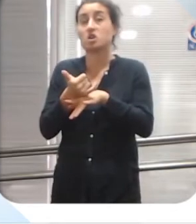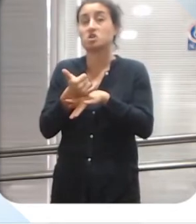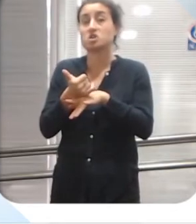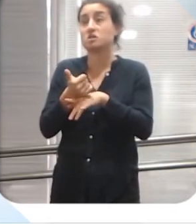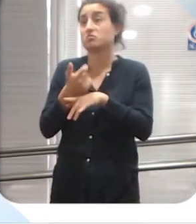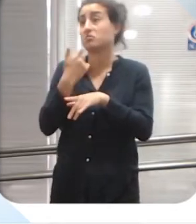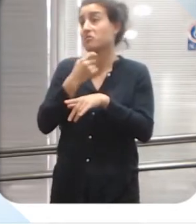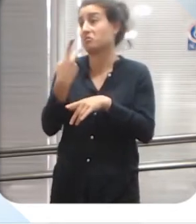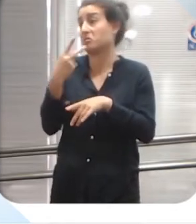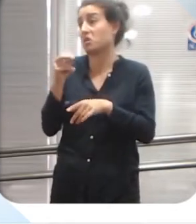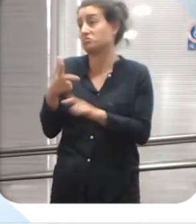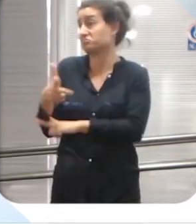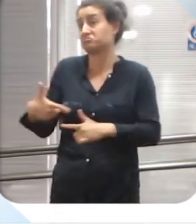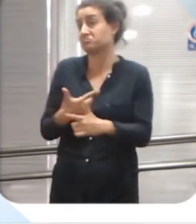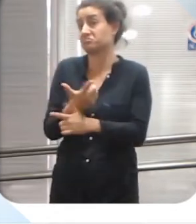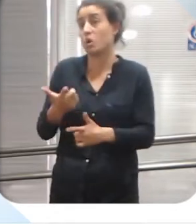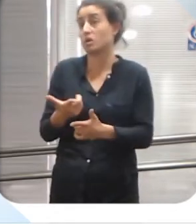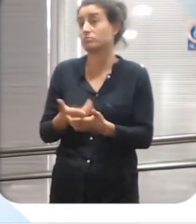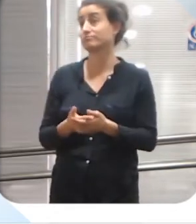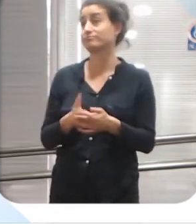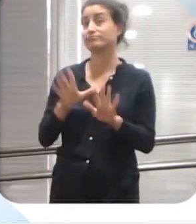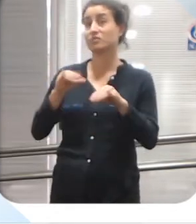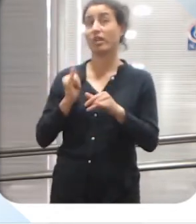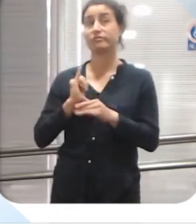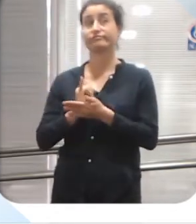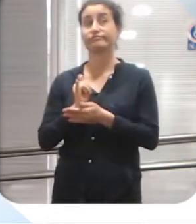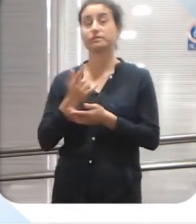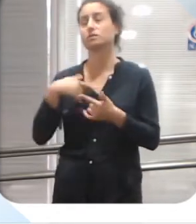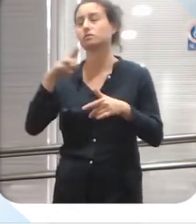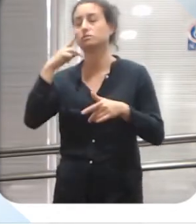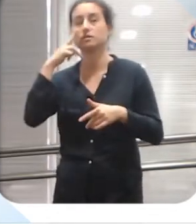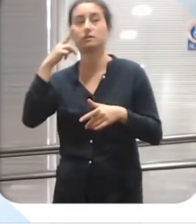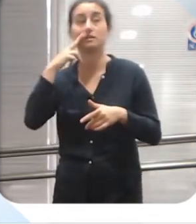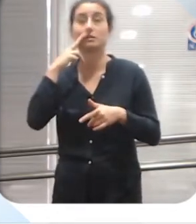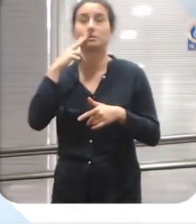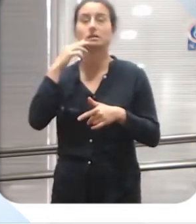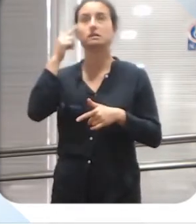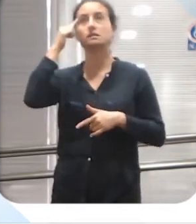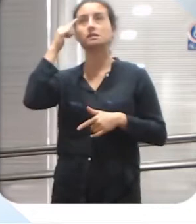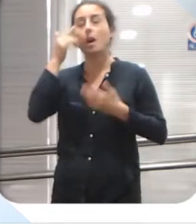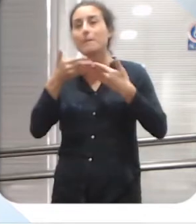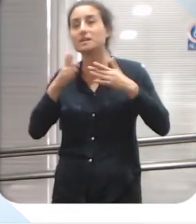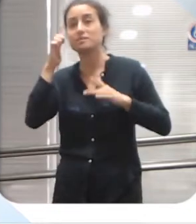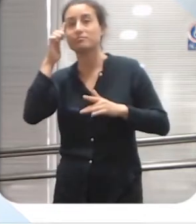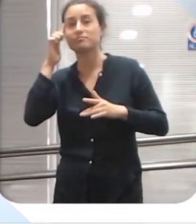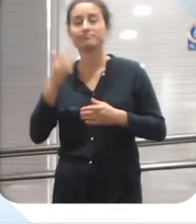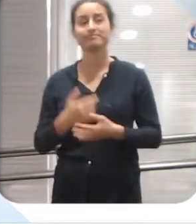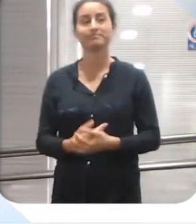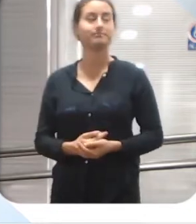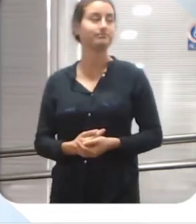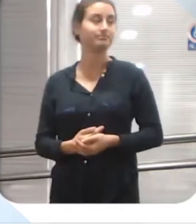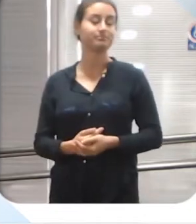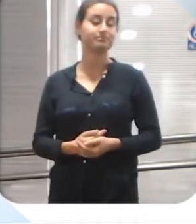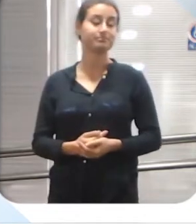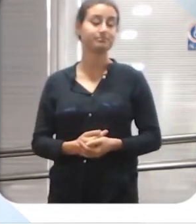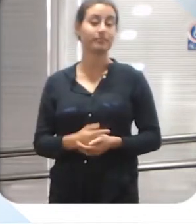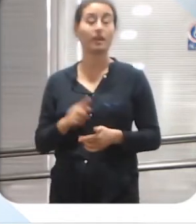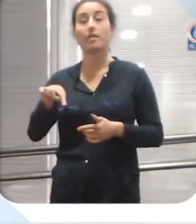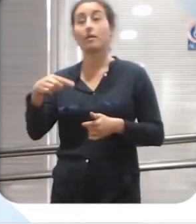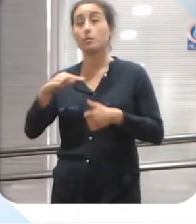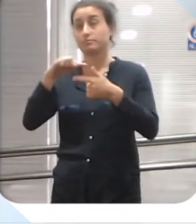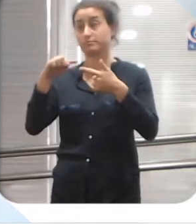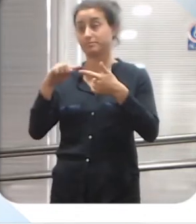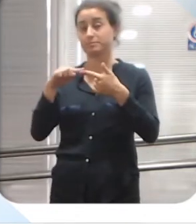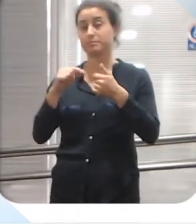ausencia del no. Y eso creo que es un problema que tenemos que empezar a pensar. Sí. Y después